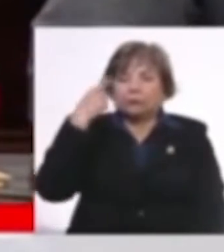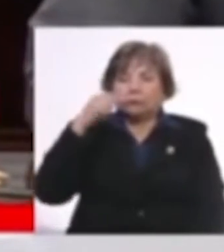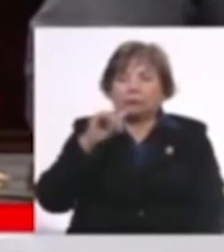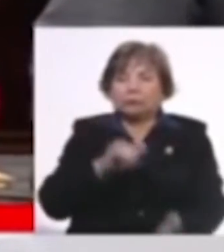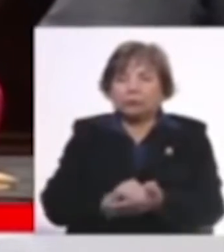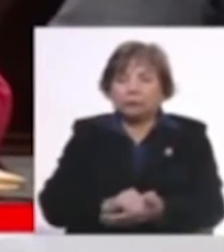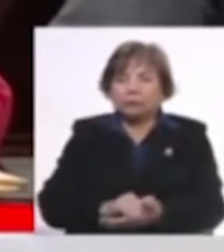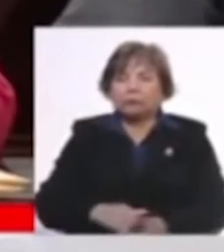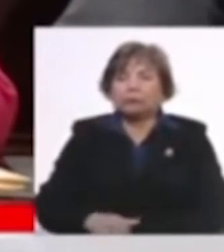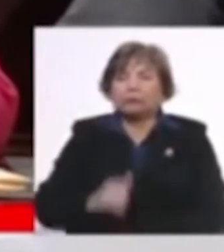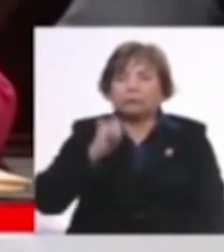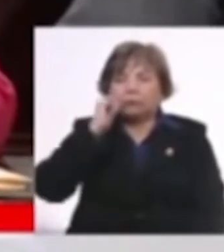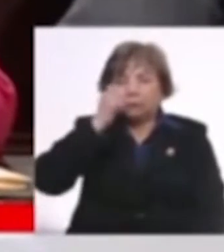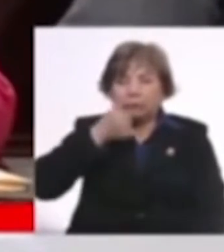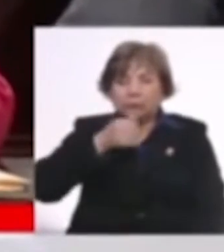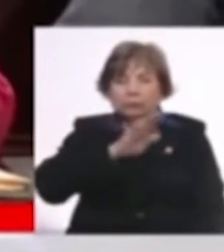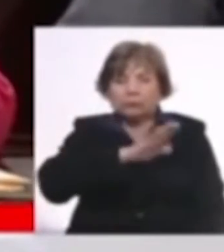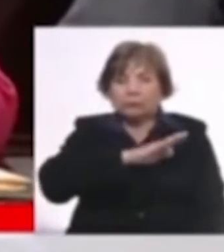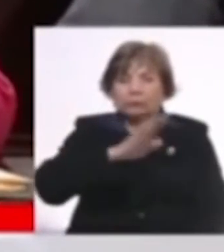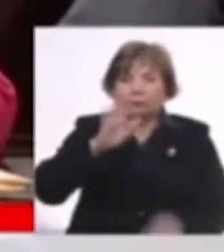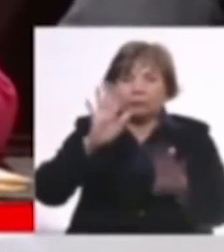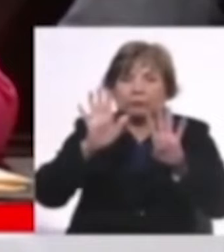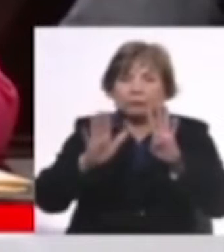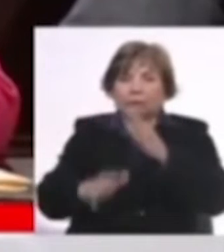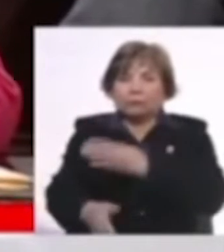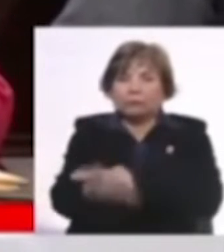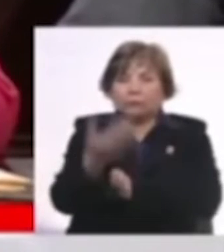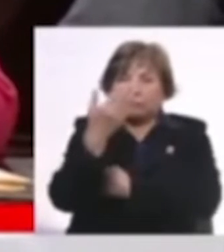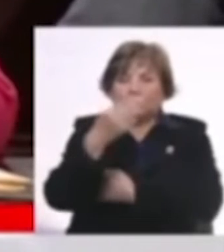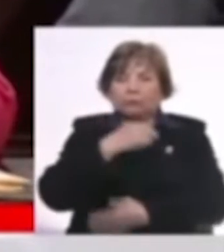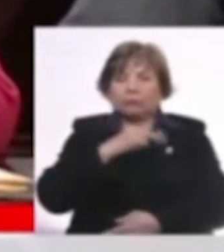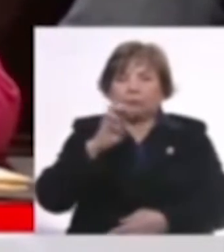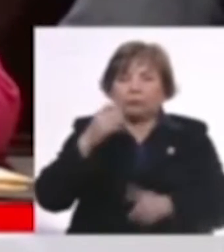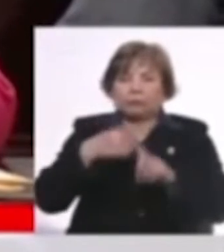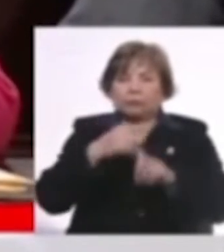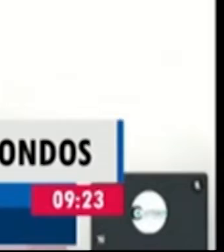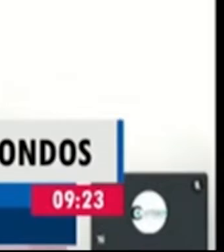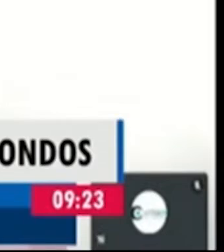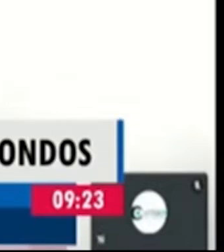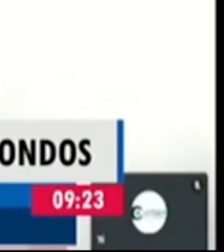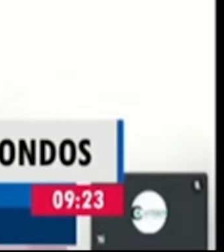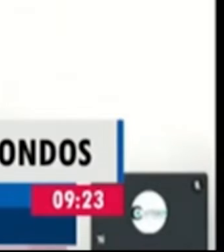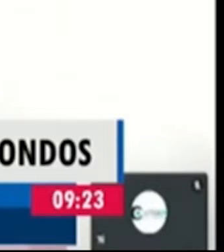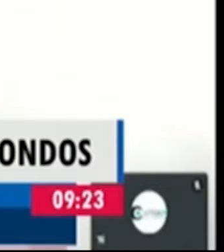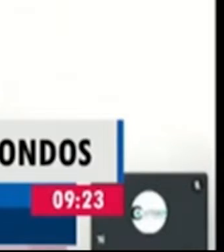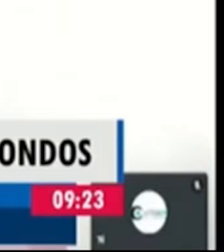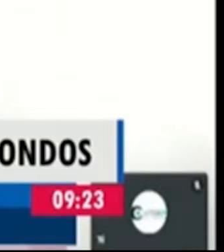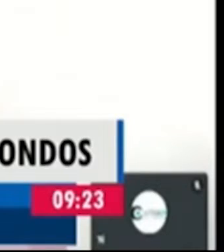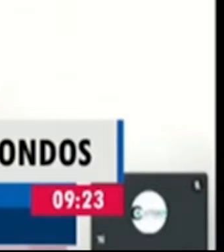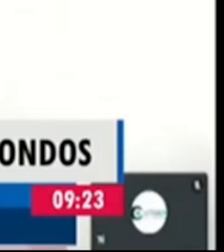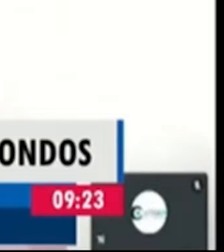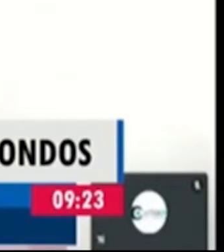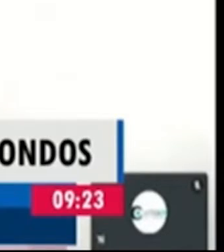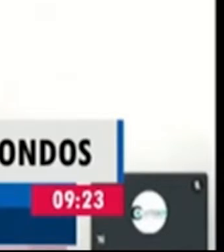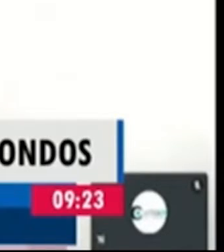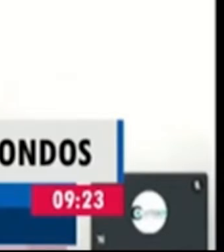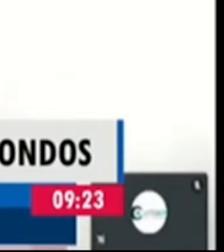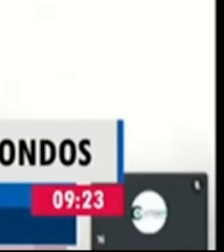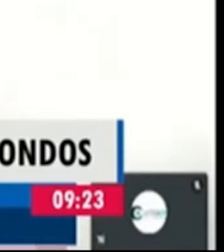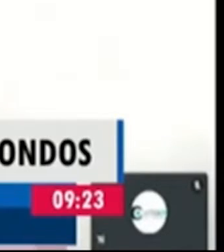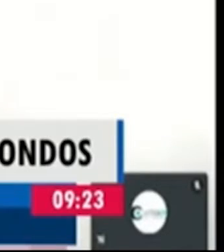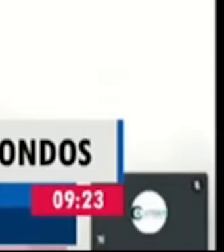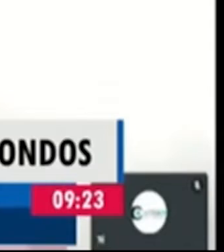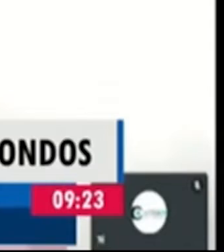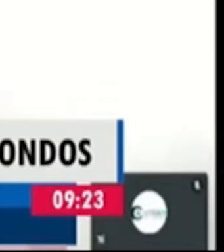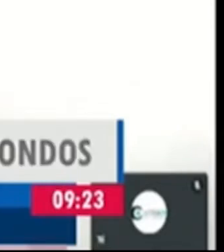para que asista el día de mañana jueves 21 a las 9 de la mañana al ex ministro a mariano gonzález vladimir cerrón secretario general de perú libre